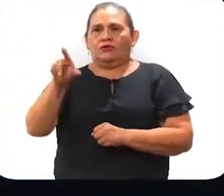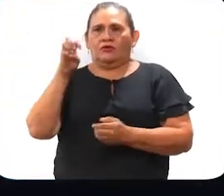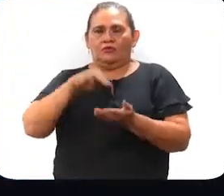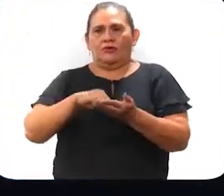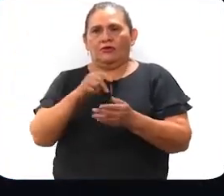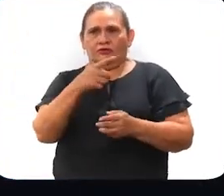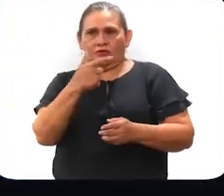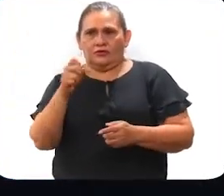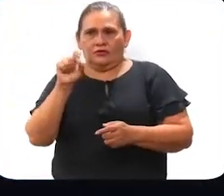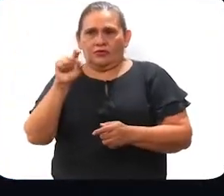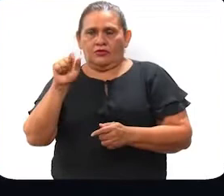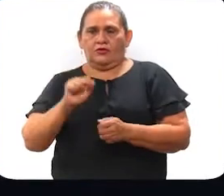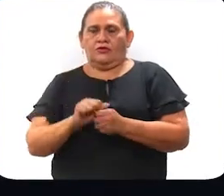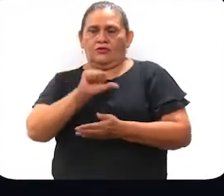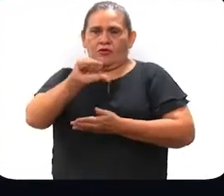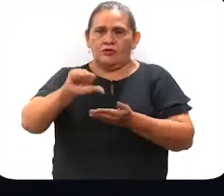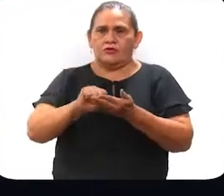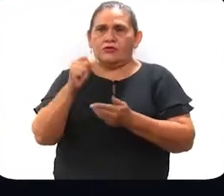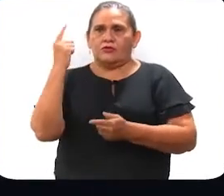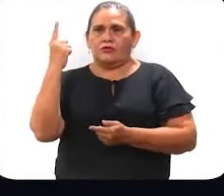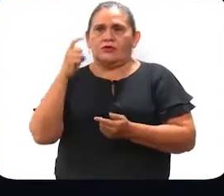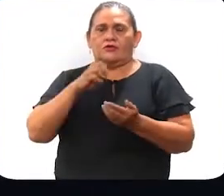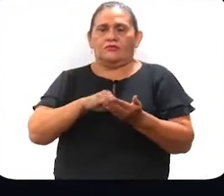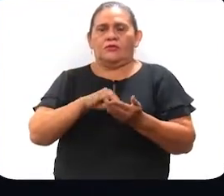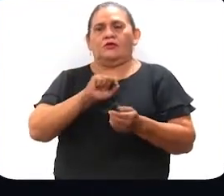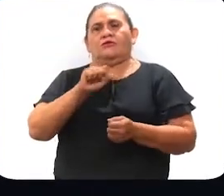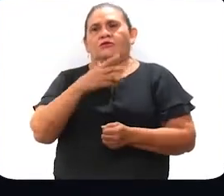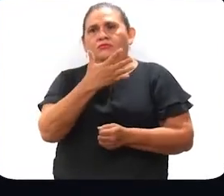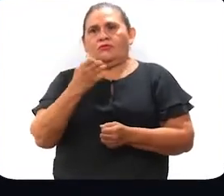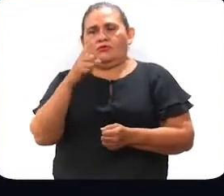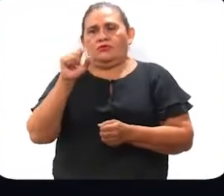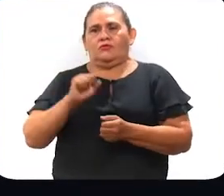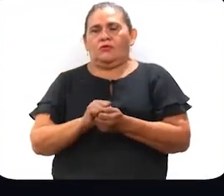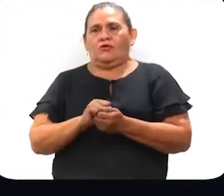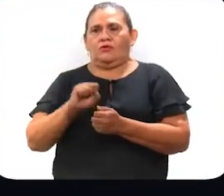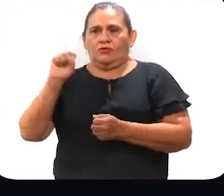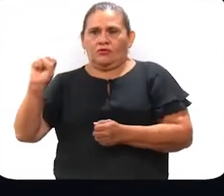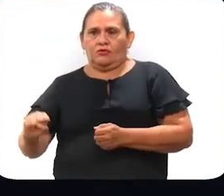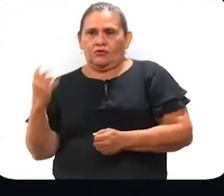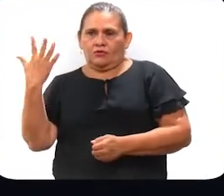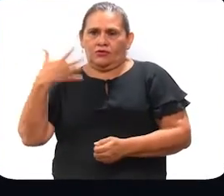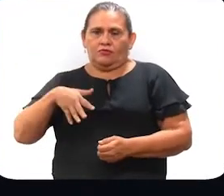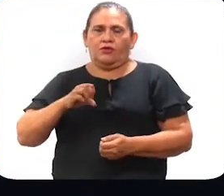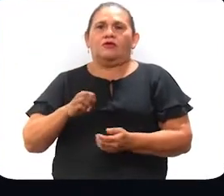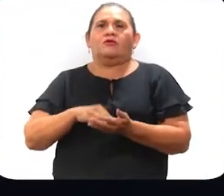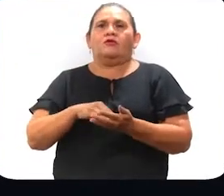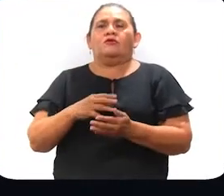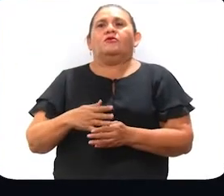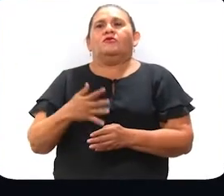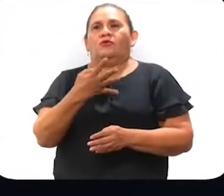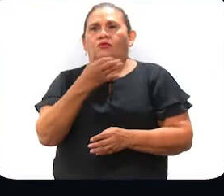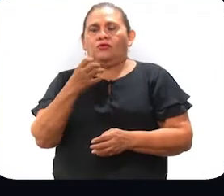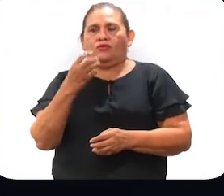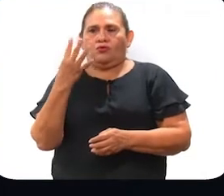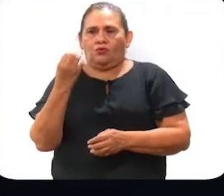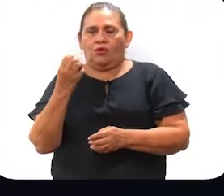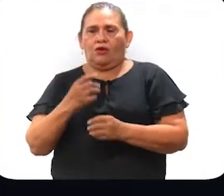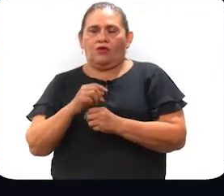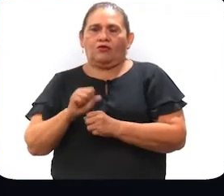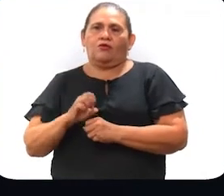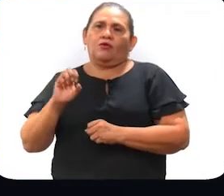16.727, en la zona centro 6.512, en la zona sur 10.934 y en la zona